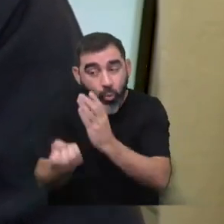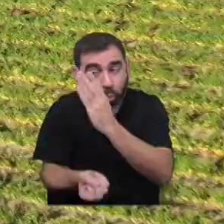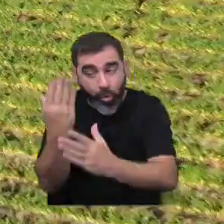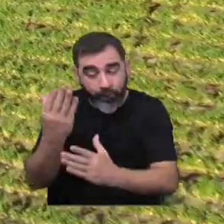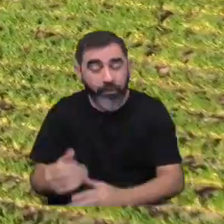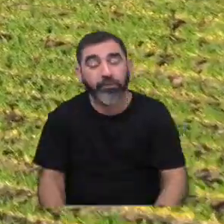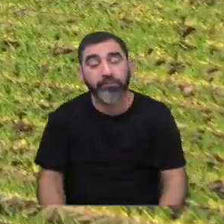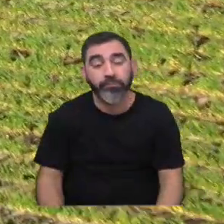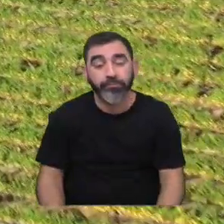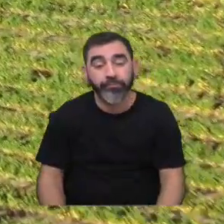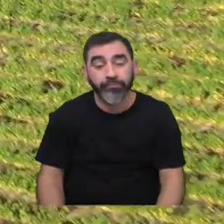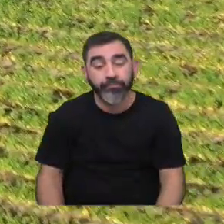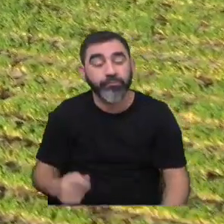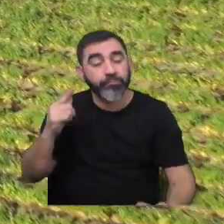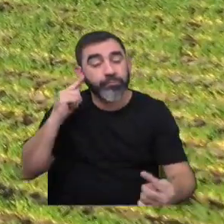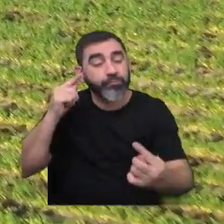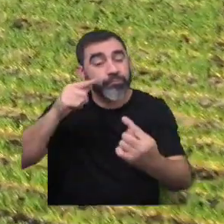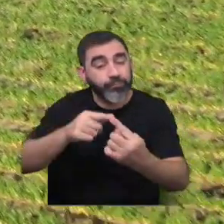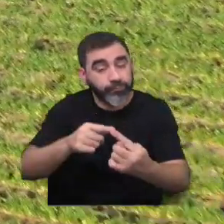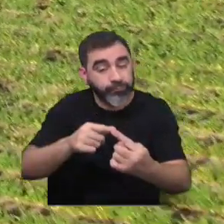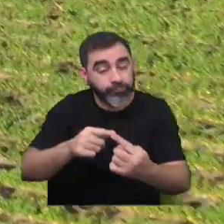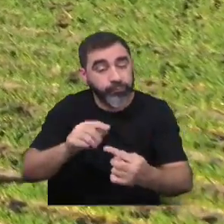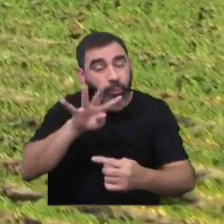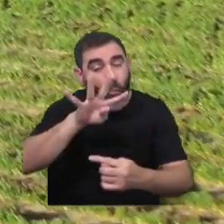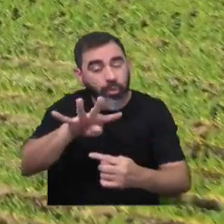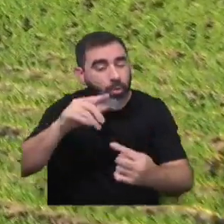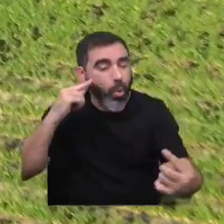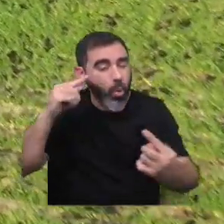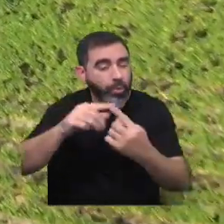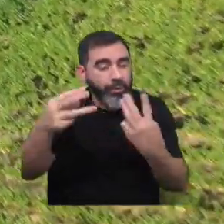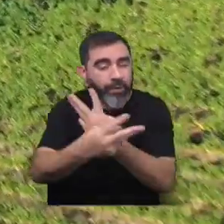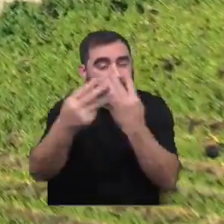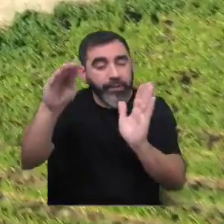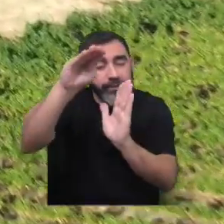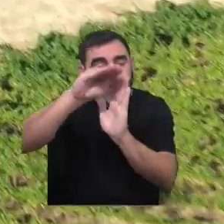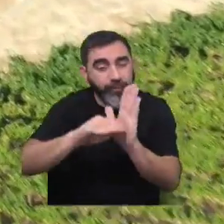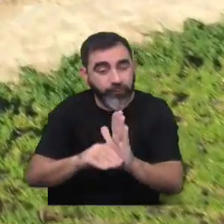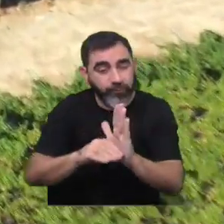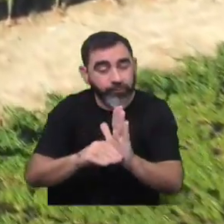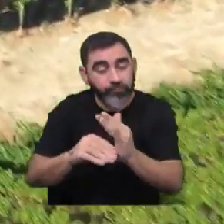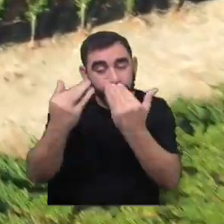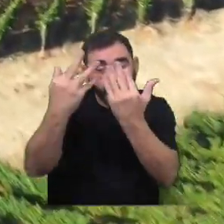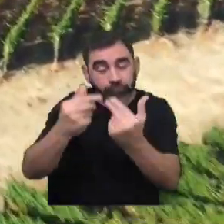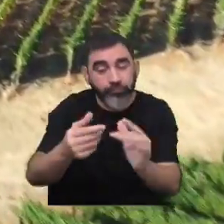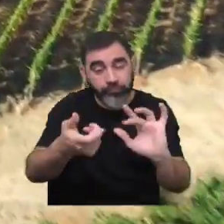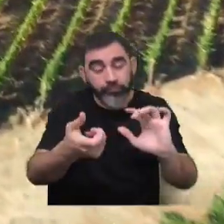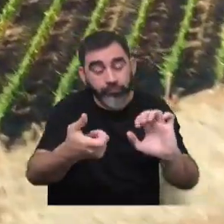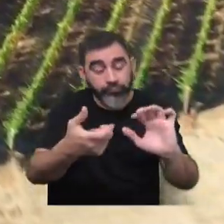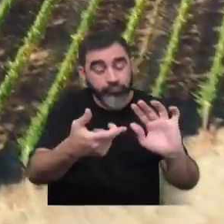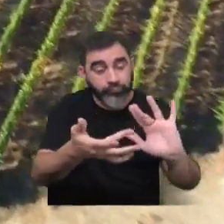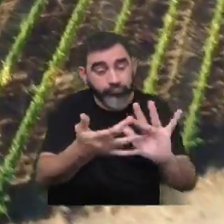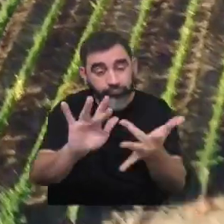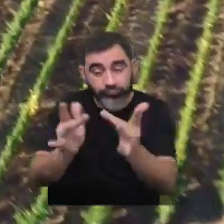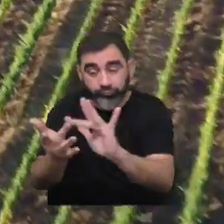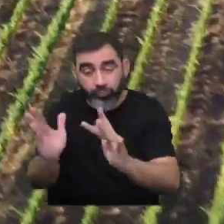Uruguay. Parte de los objetivos, de los 4 macroobjetivos que tiene el programa es articular alianzas con el